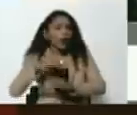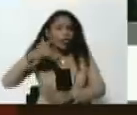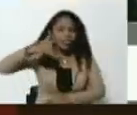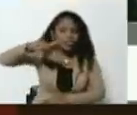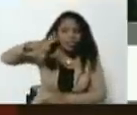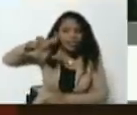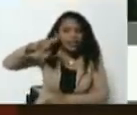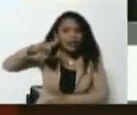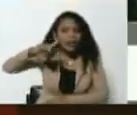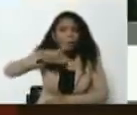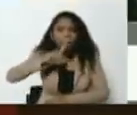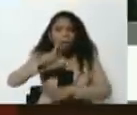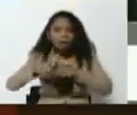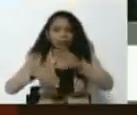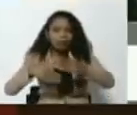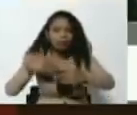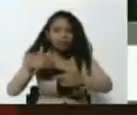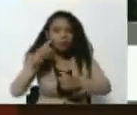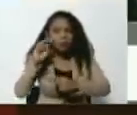criminal?